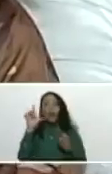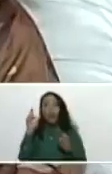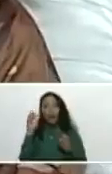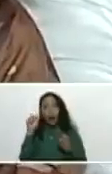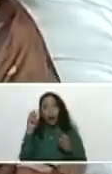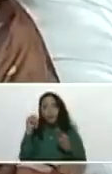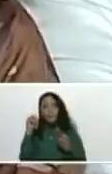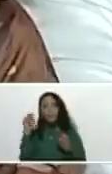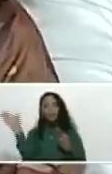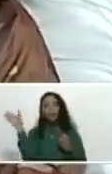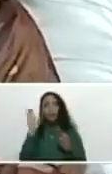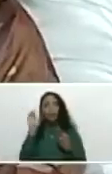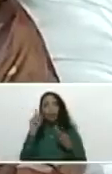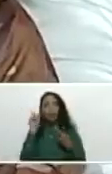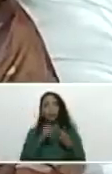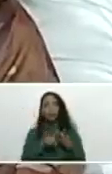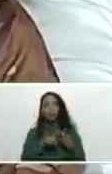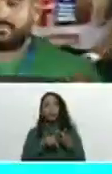de Caracas.